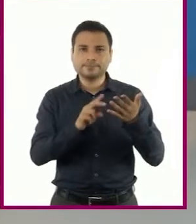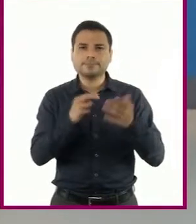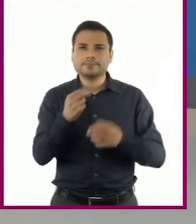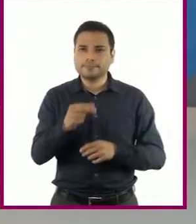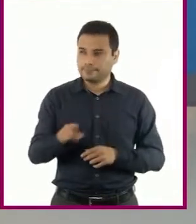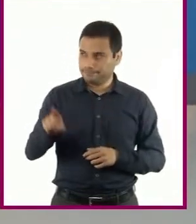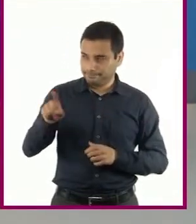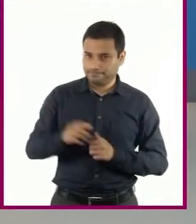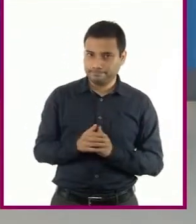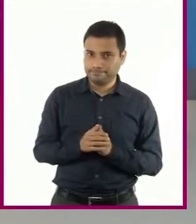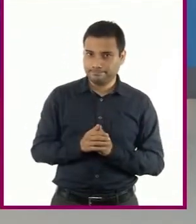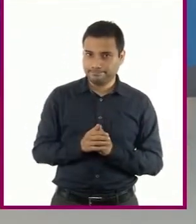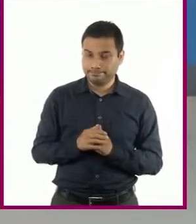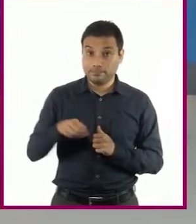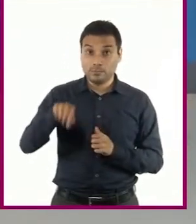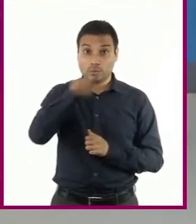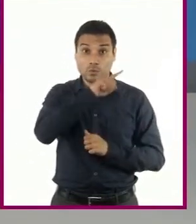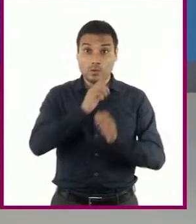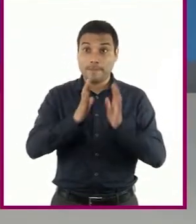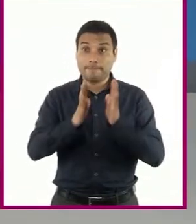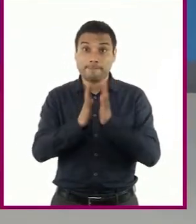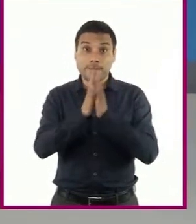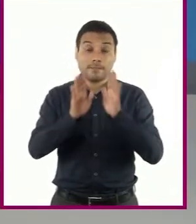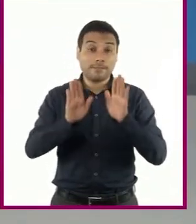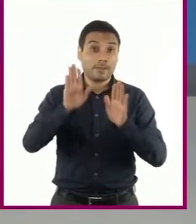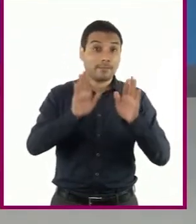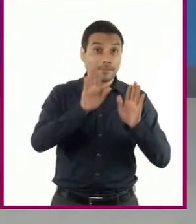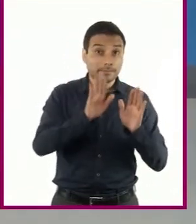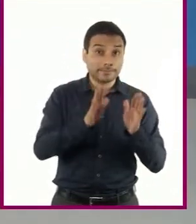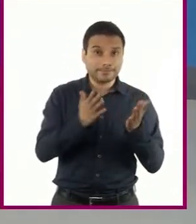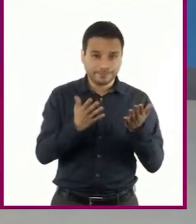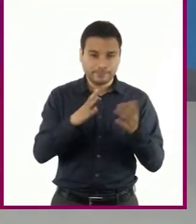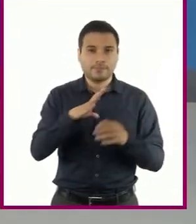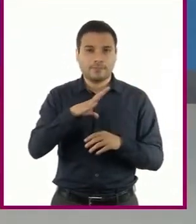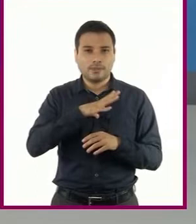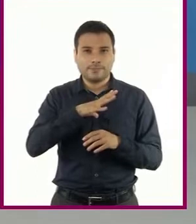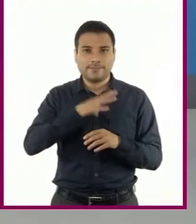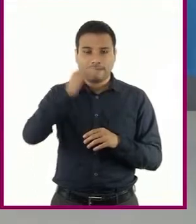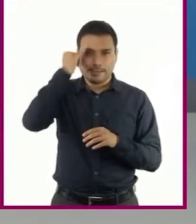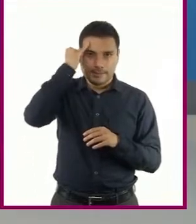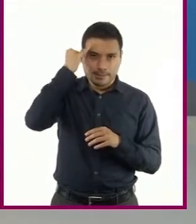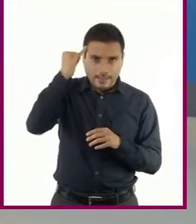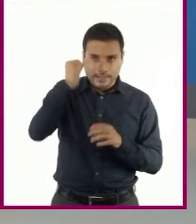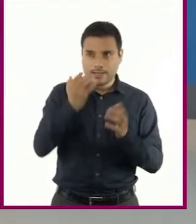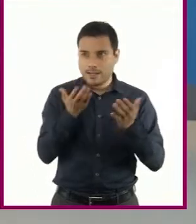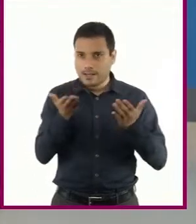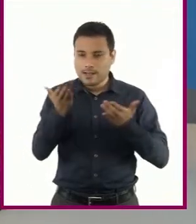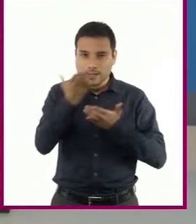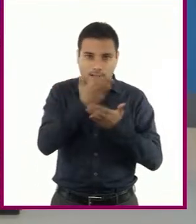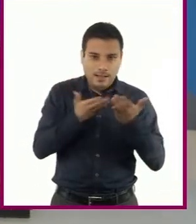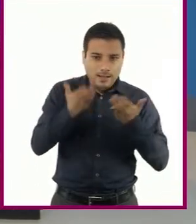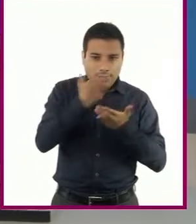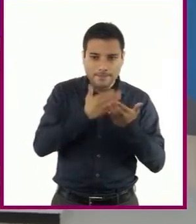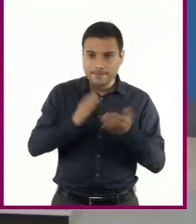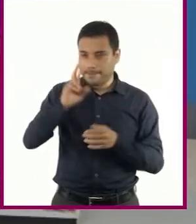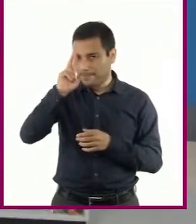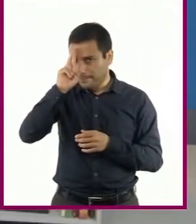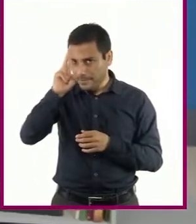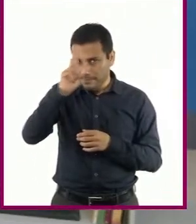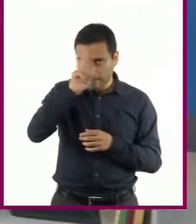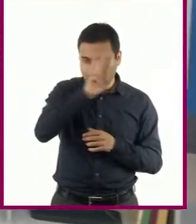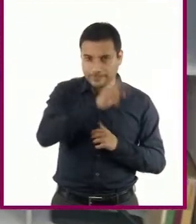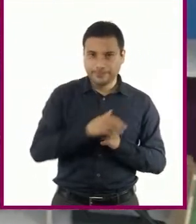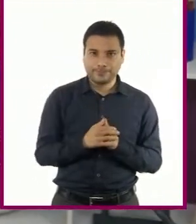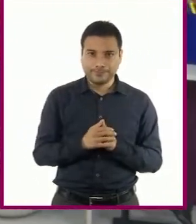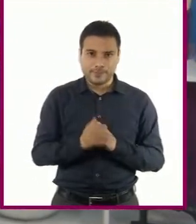democracia. Cuando vivimos en una democracia, compartimos una serie de ideas basadas en el respeto mutuo y en la posibilidad de que